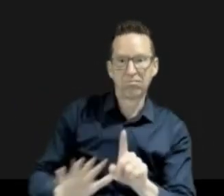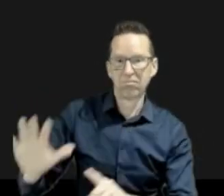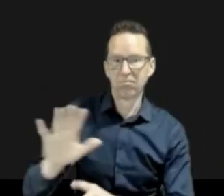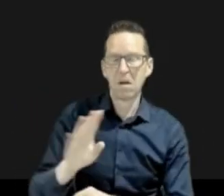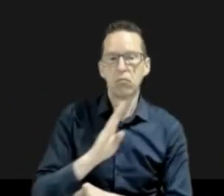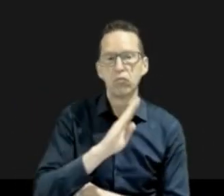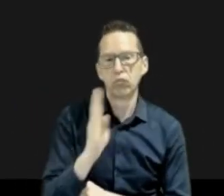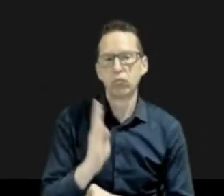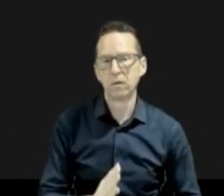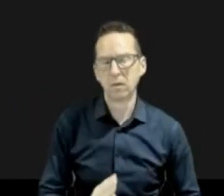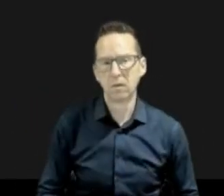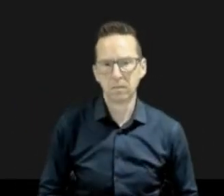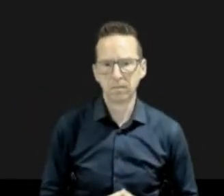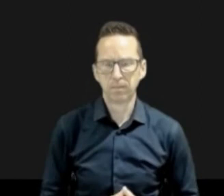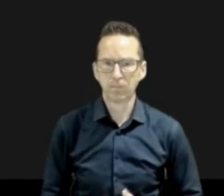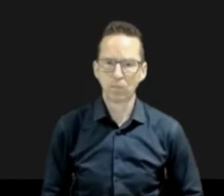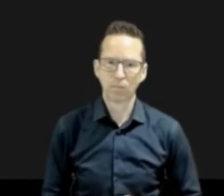usar la información de